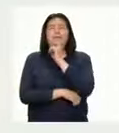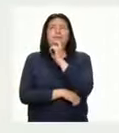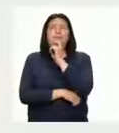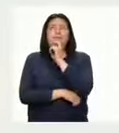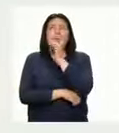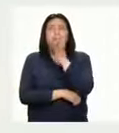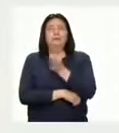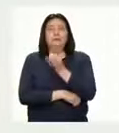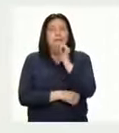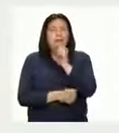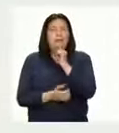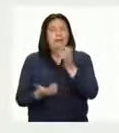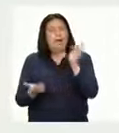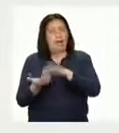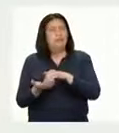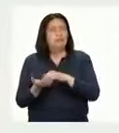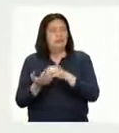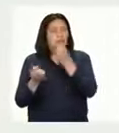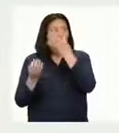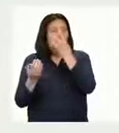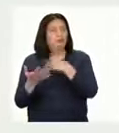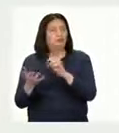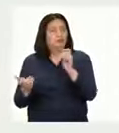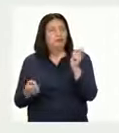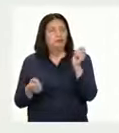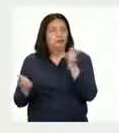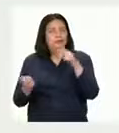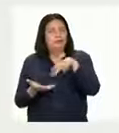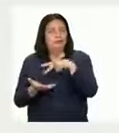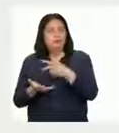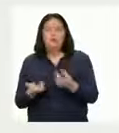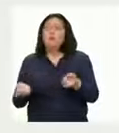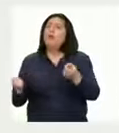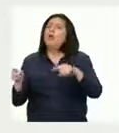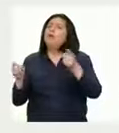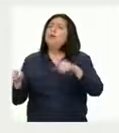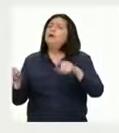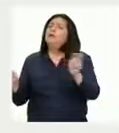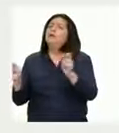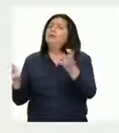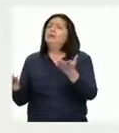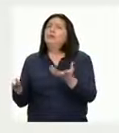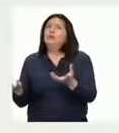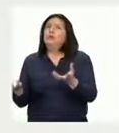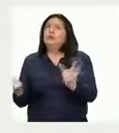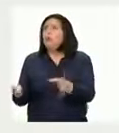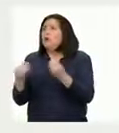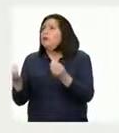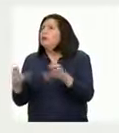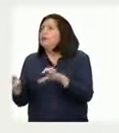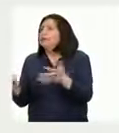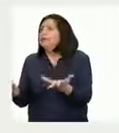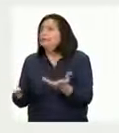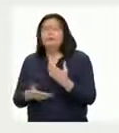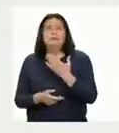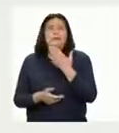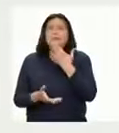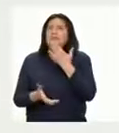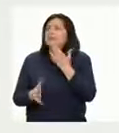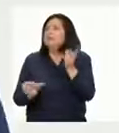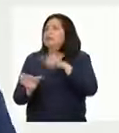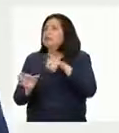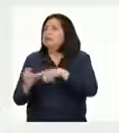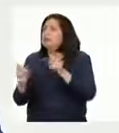Creo que nos faltaría más información sobre el carnaval, como por ejemplo, ¿cuándo se celebra? ¿Cómo se celebra? ¿O quiénes